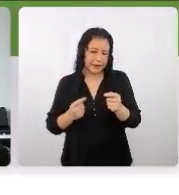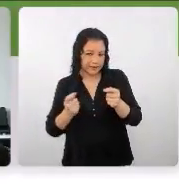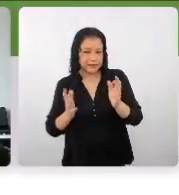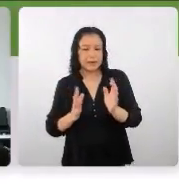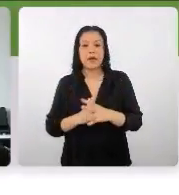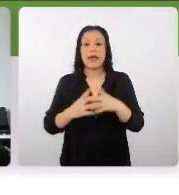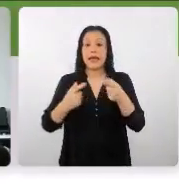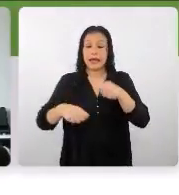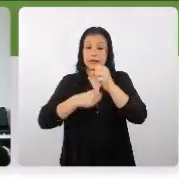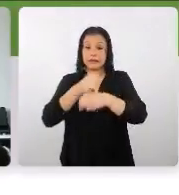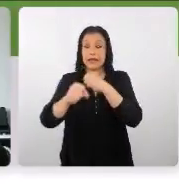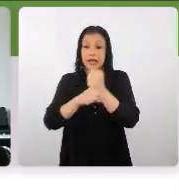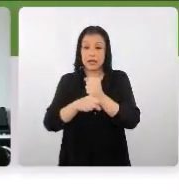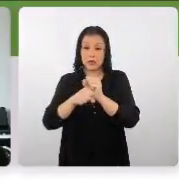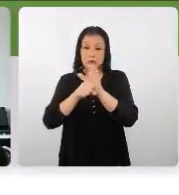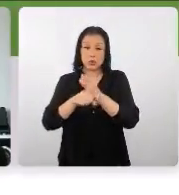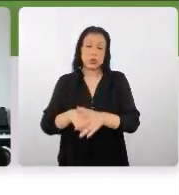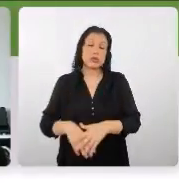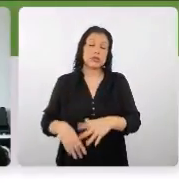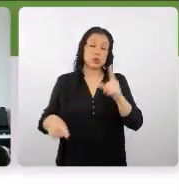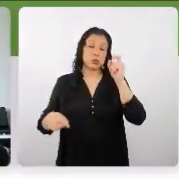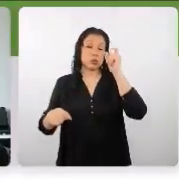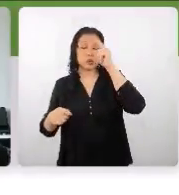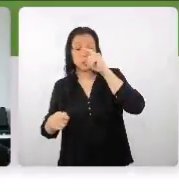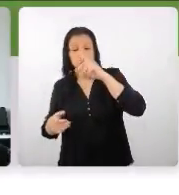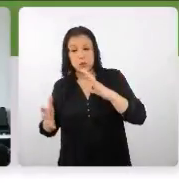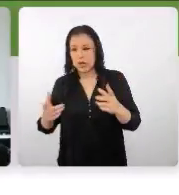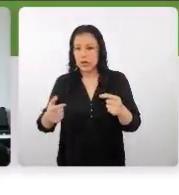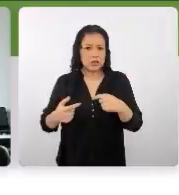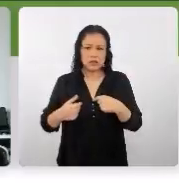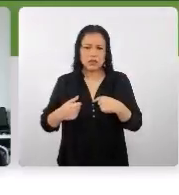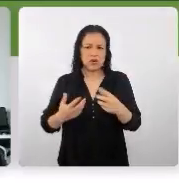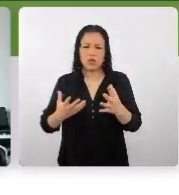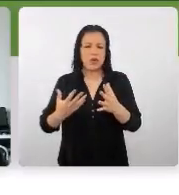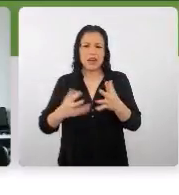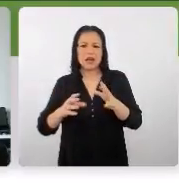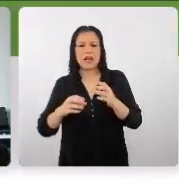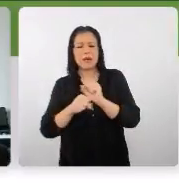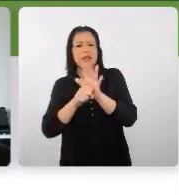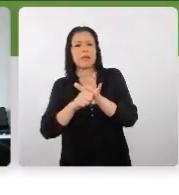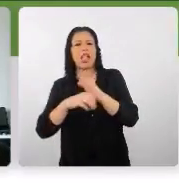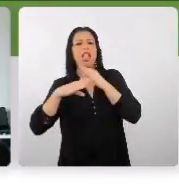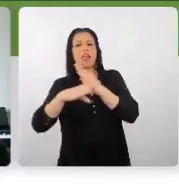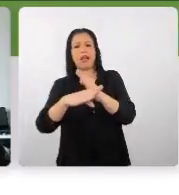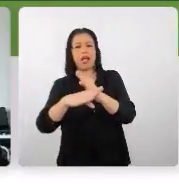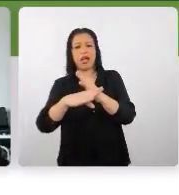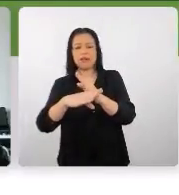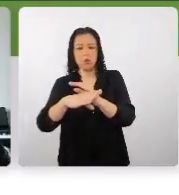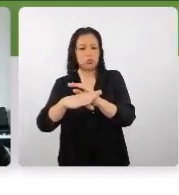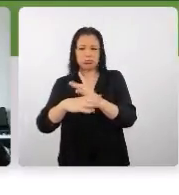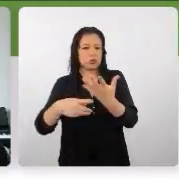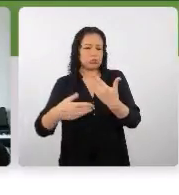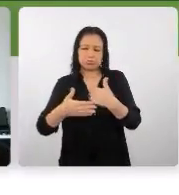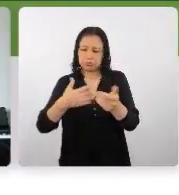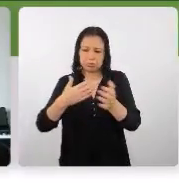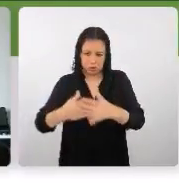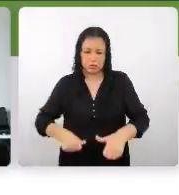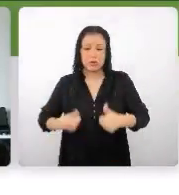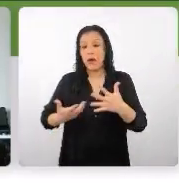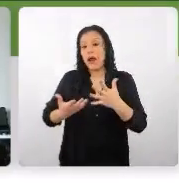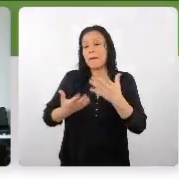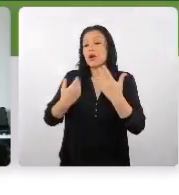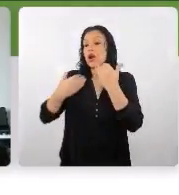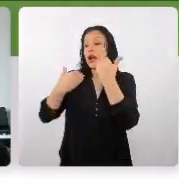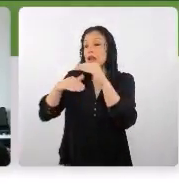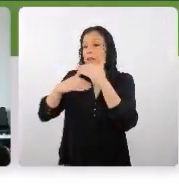pandemia ha sido un poco desconcertante, pero yo no iba a dejar que esto me impida continuar con mi vida. Por las restricciones tuve que